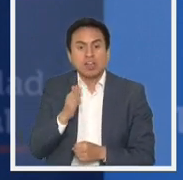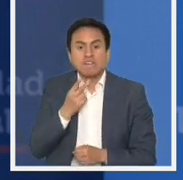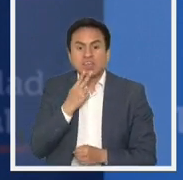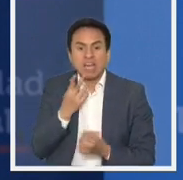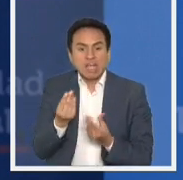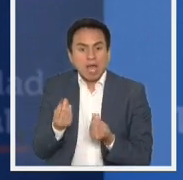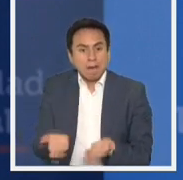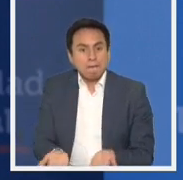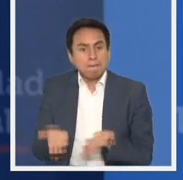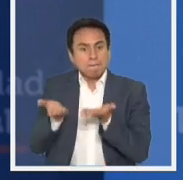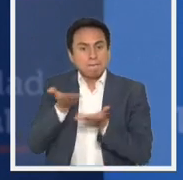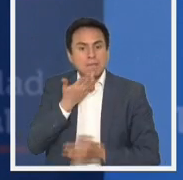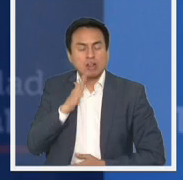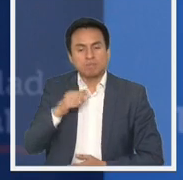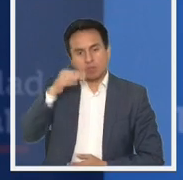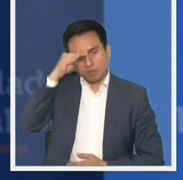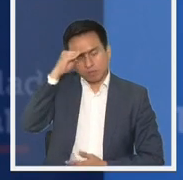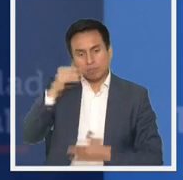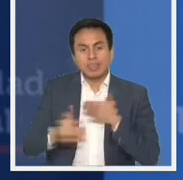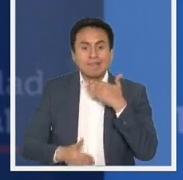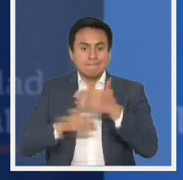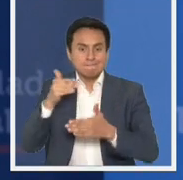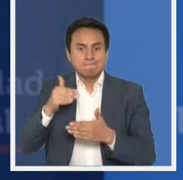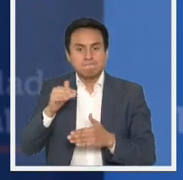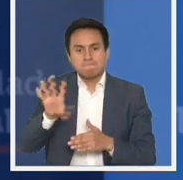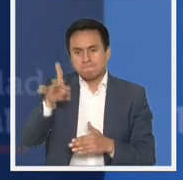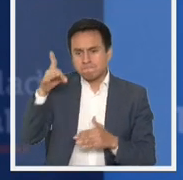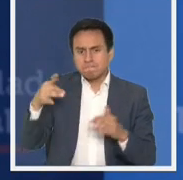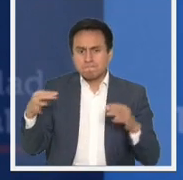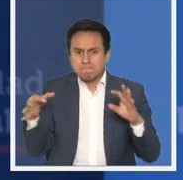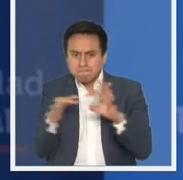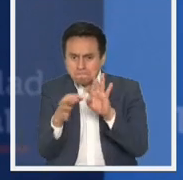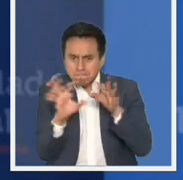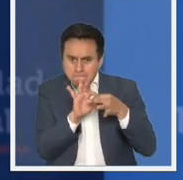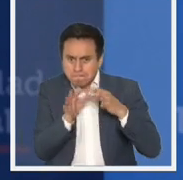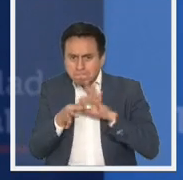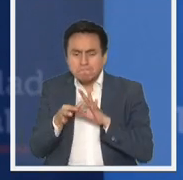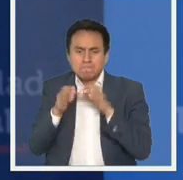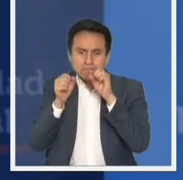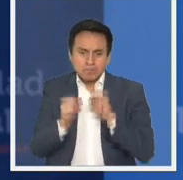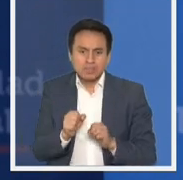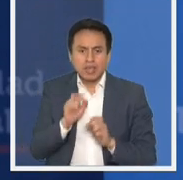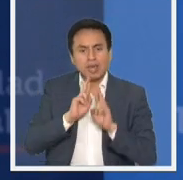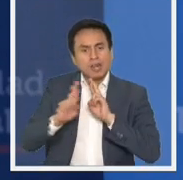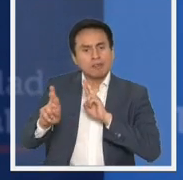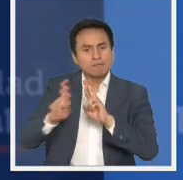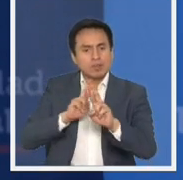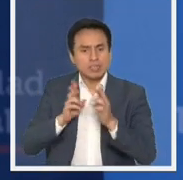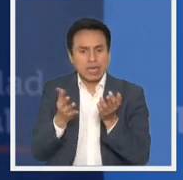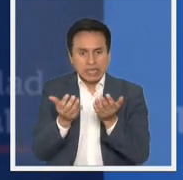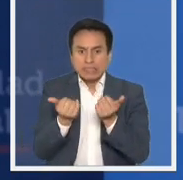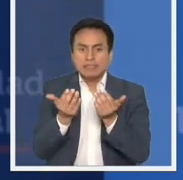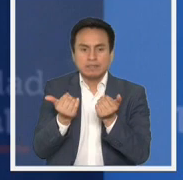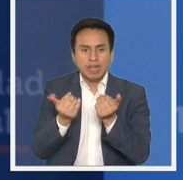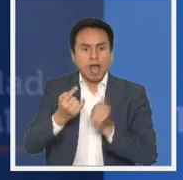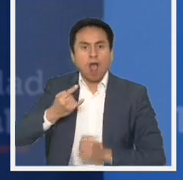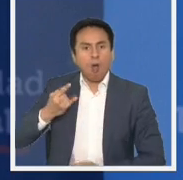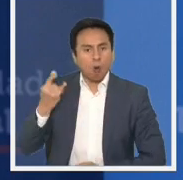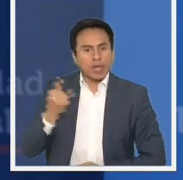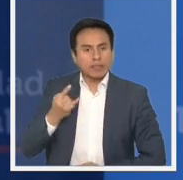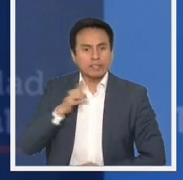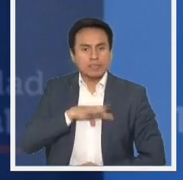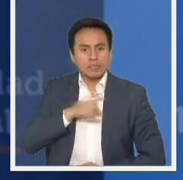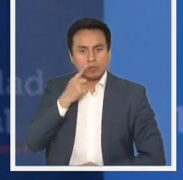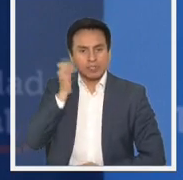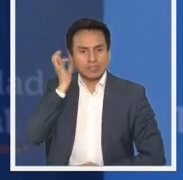en su calidad de vida Confío en que podremos avanzar y encontrar los puntos de convergencia que nos unen para dar respuesta a la necesidad urgente